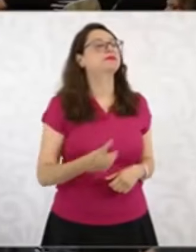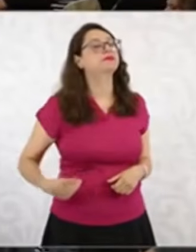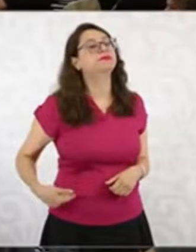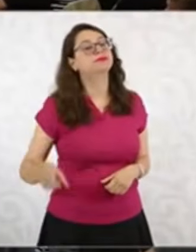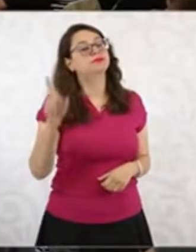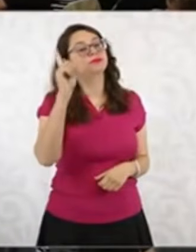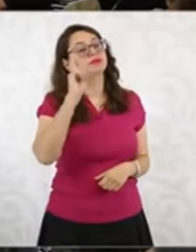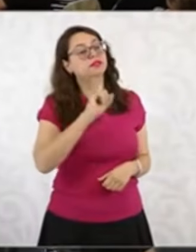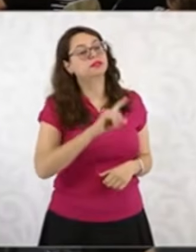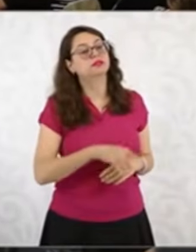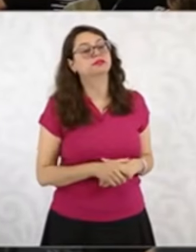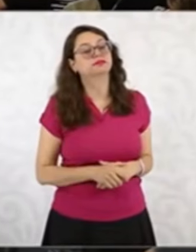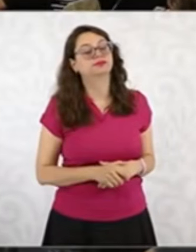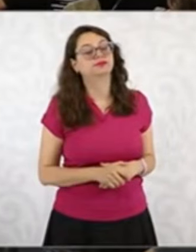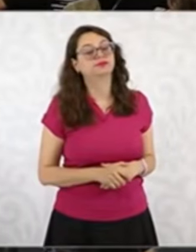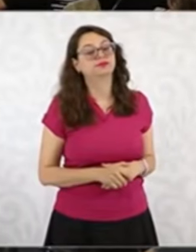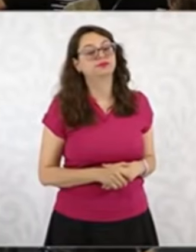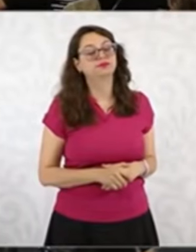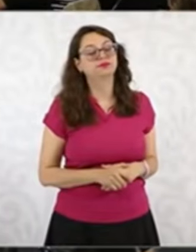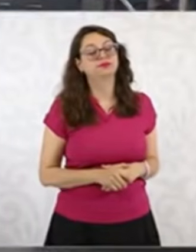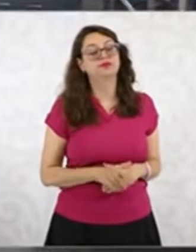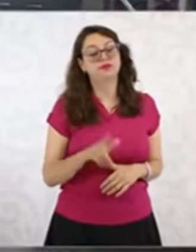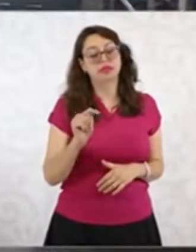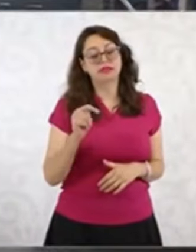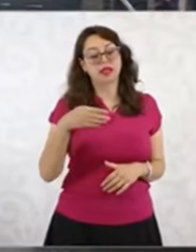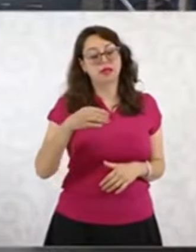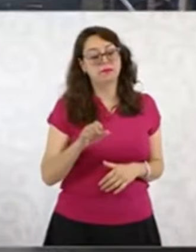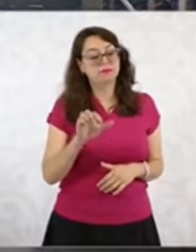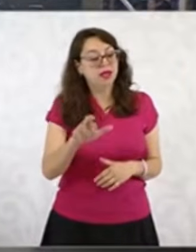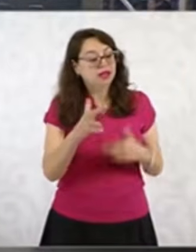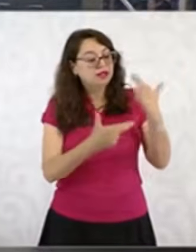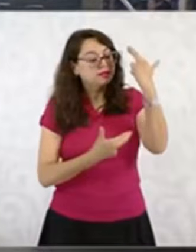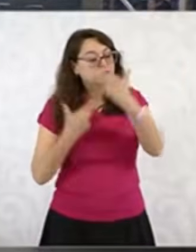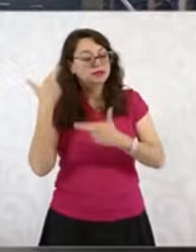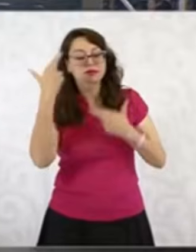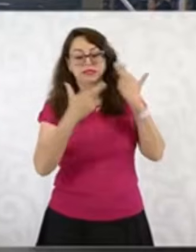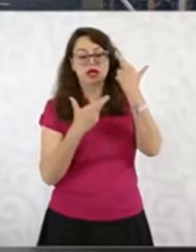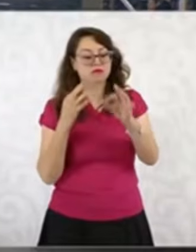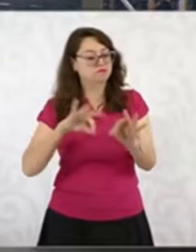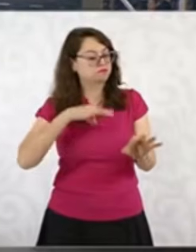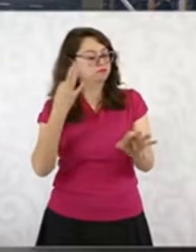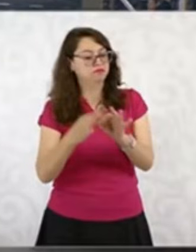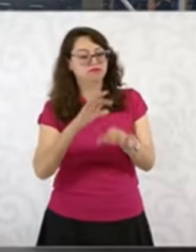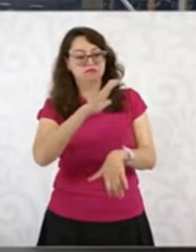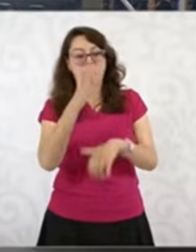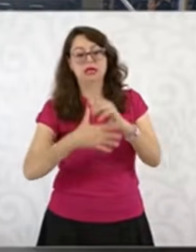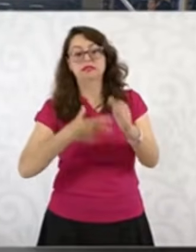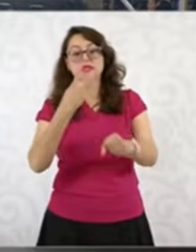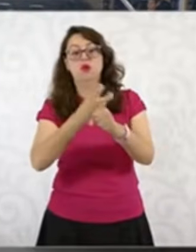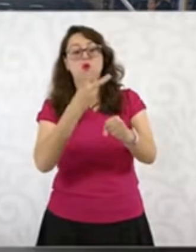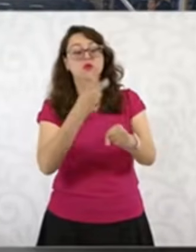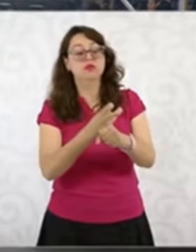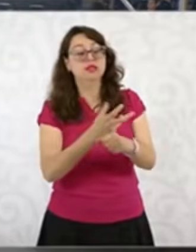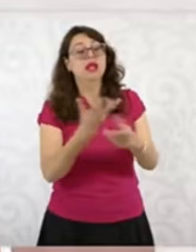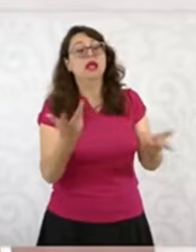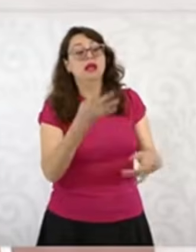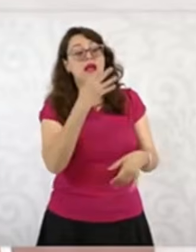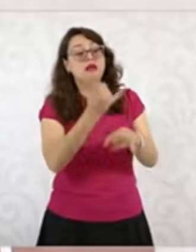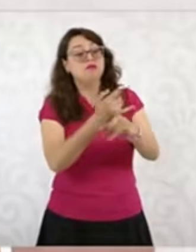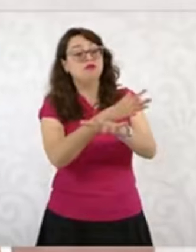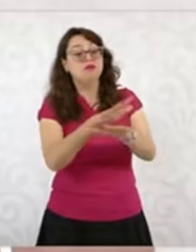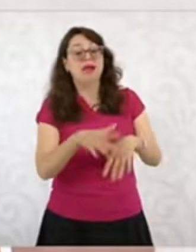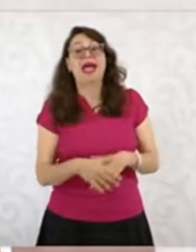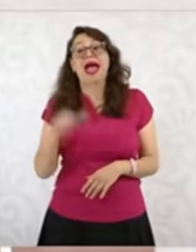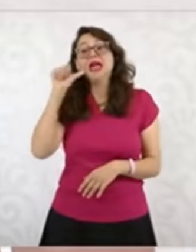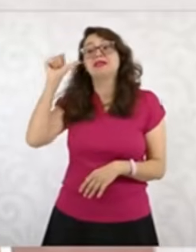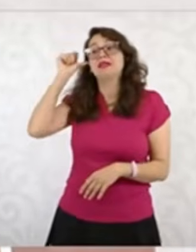Concluyó la segunda ronda de revisión del TEMEC. ¿Qué reporte le dio el secretario de Economía, Marcelo Ebrard? Ayer regresó apenas en la noche,